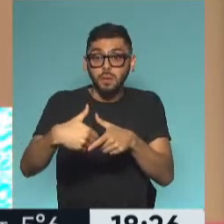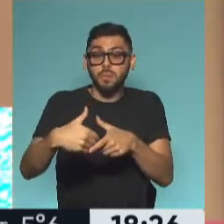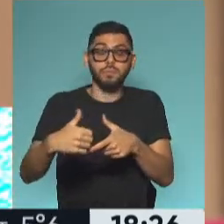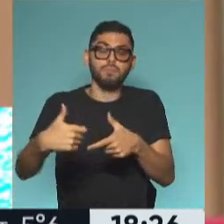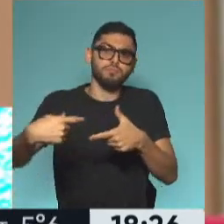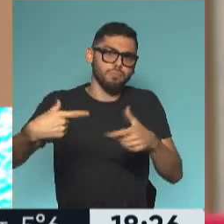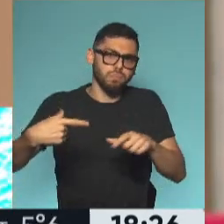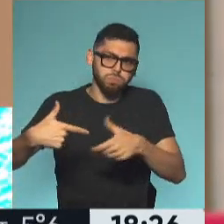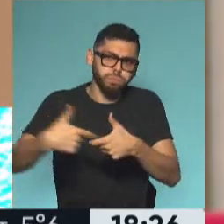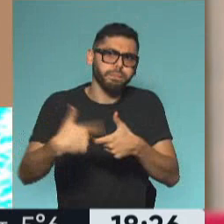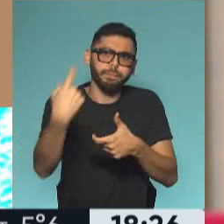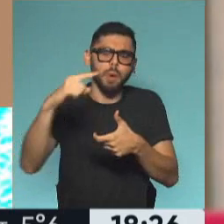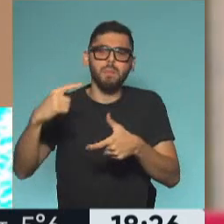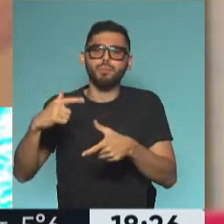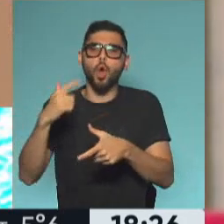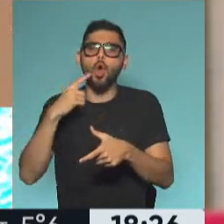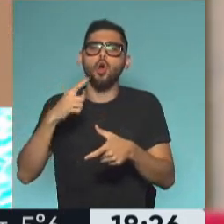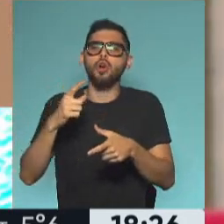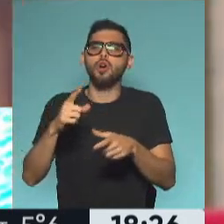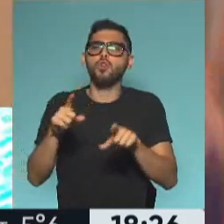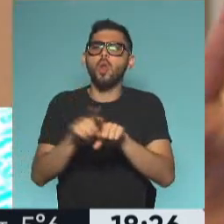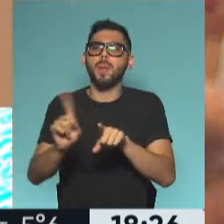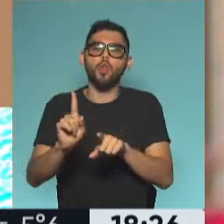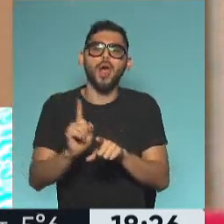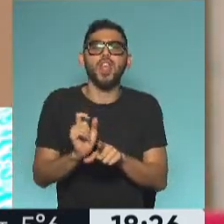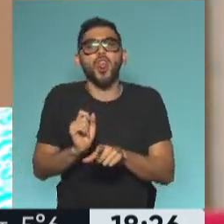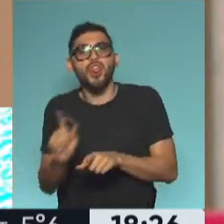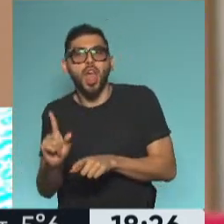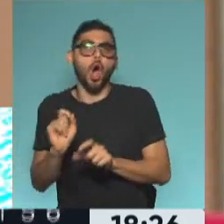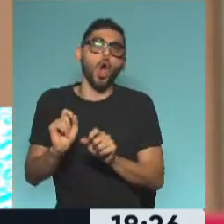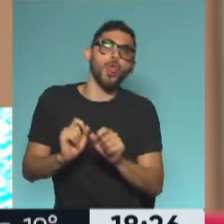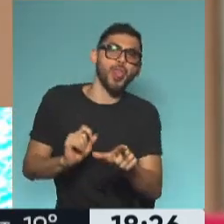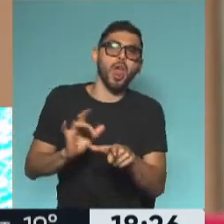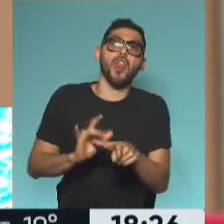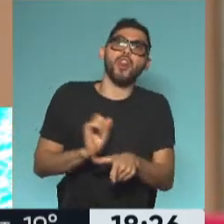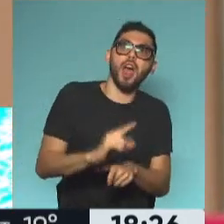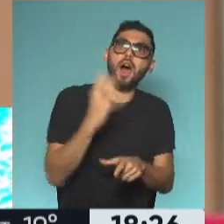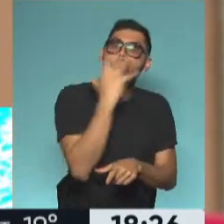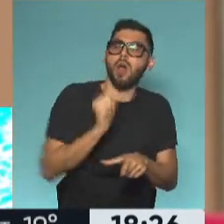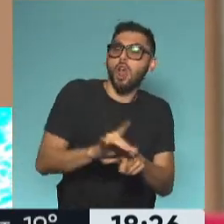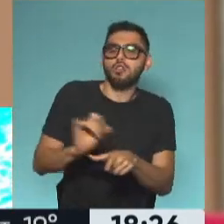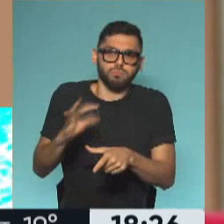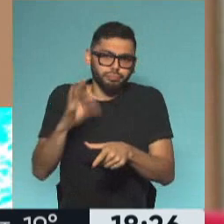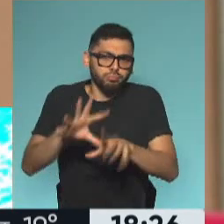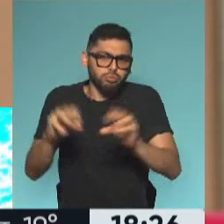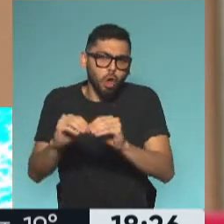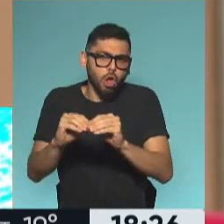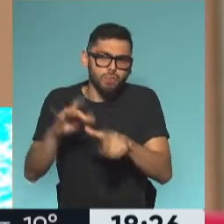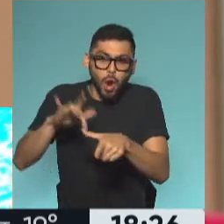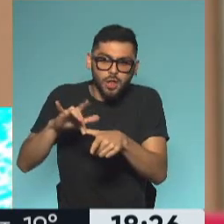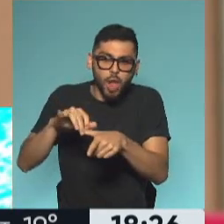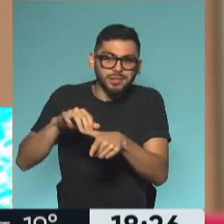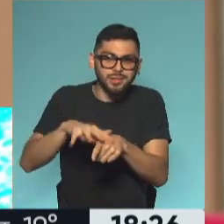o demás, pero no es lo mismo porque no es que hay distintos, que uno es de la vagina y otro es del clítoris, sino que todo está estimulado por el